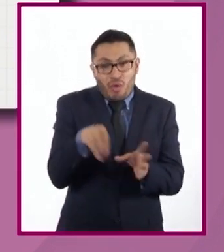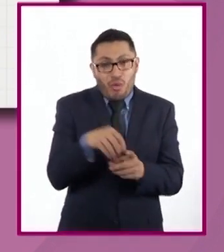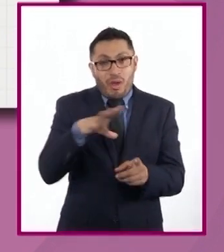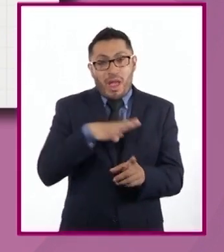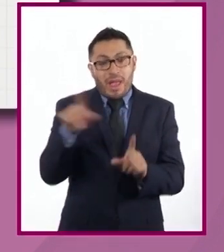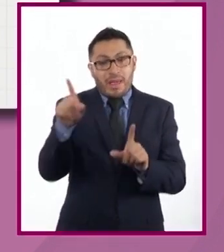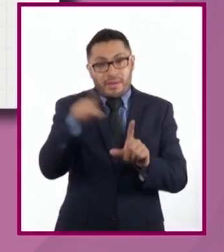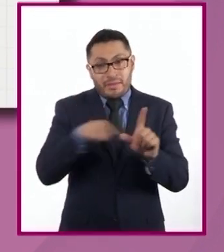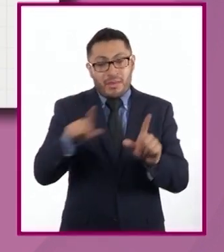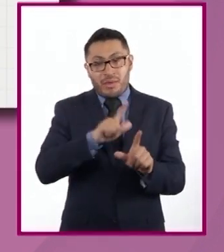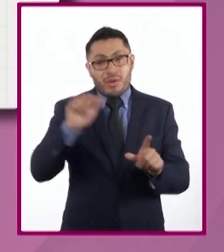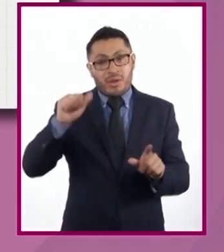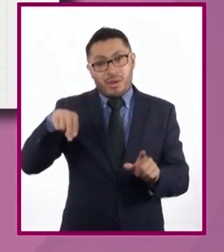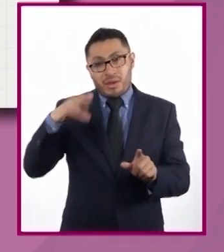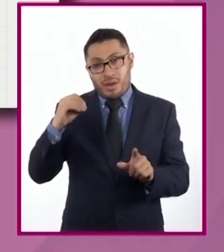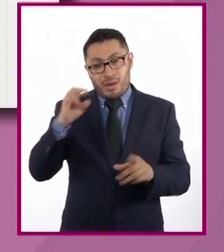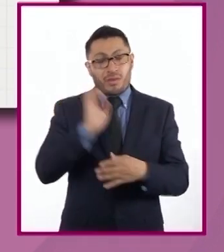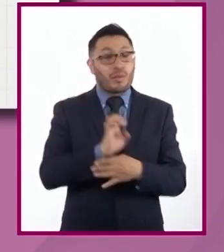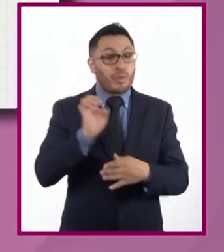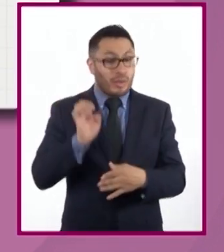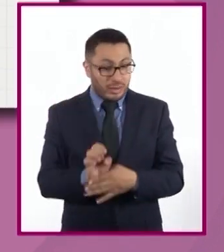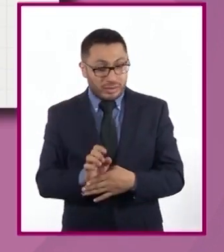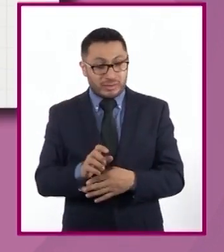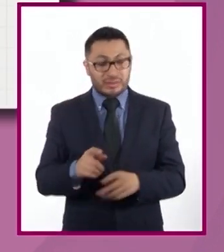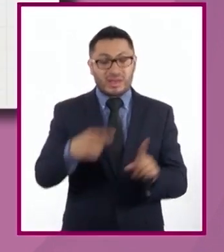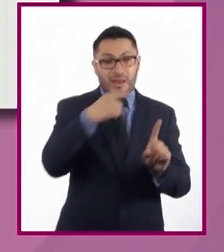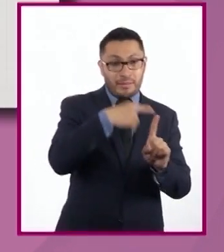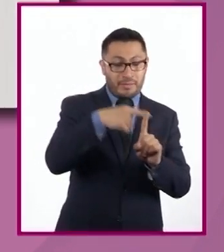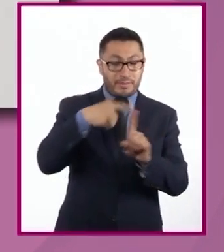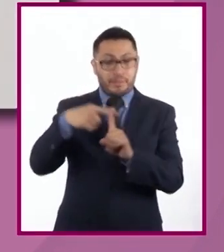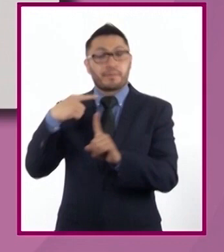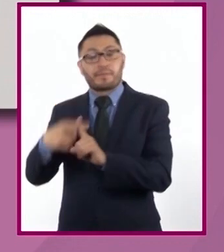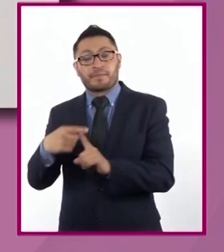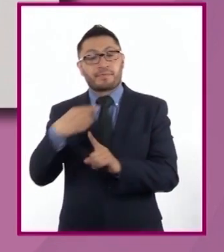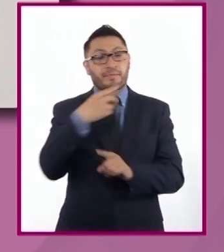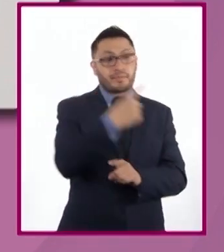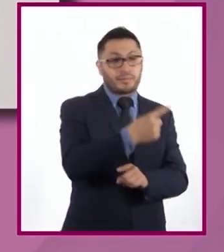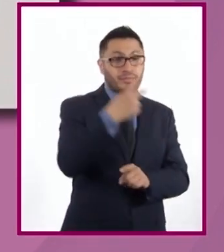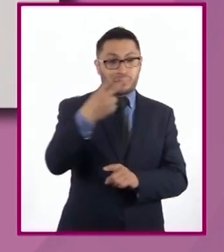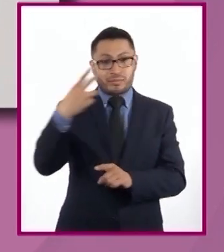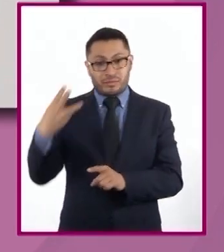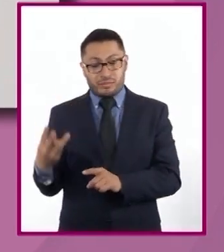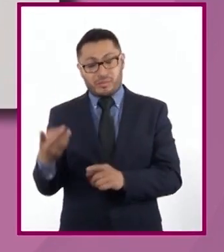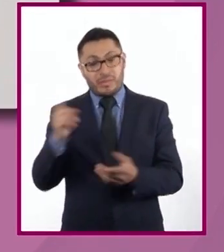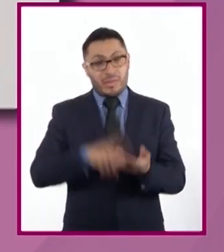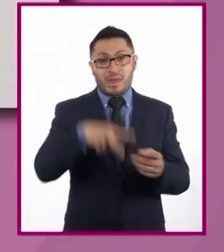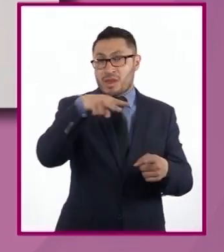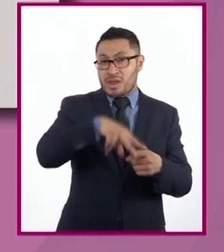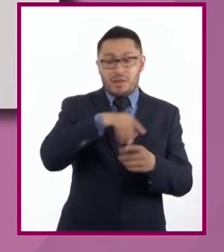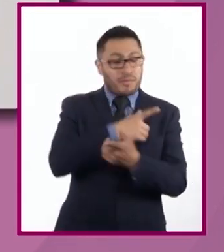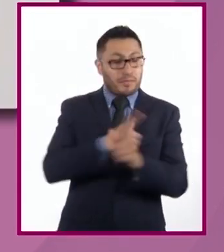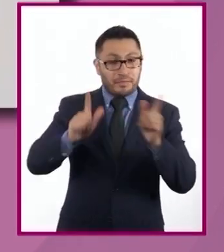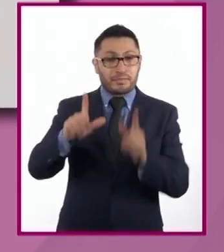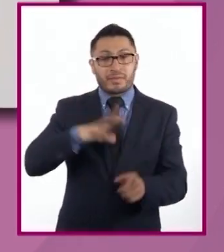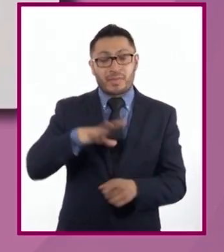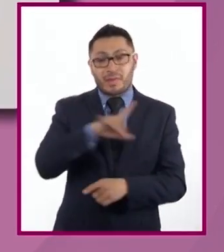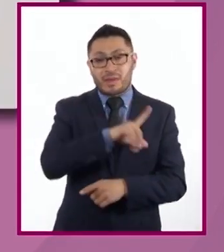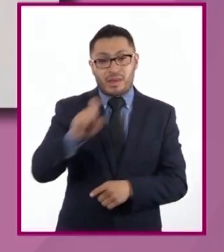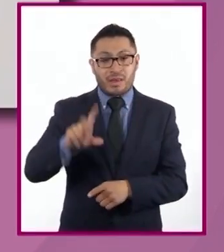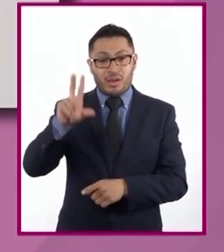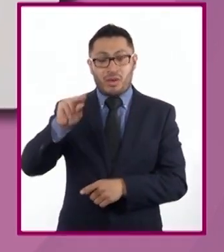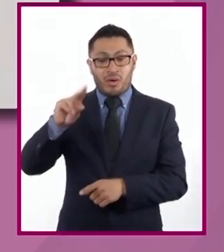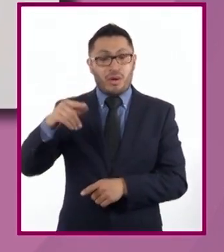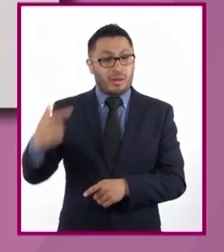llano. Entonces, al sumar el valor de los tres ángulos de un triángulo cualquiera, se obtiene 180